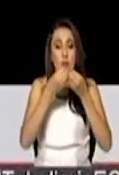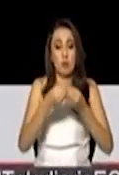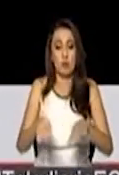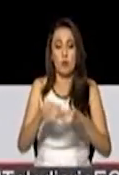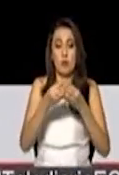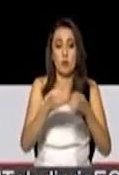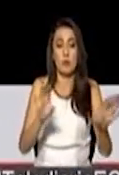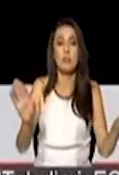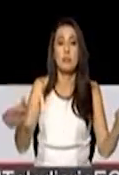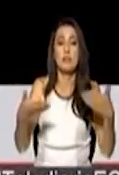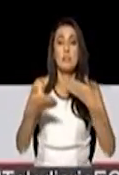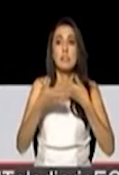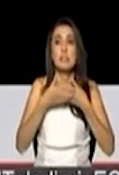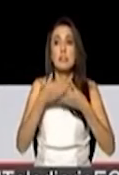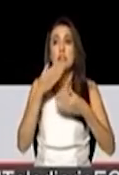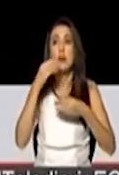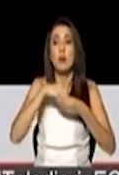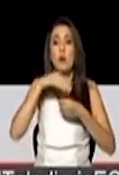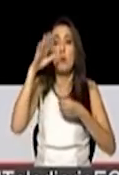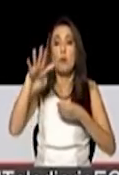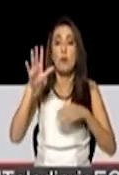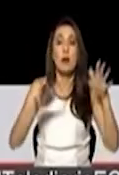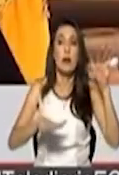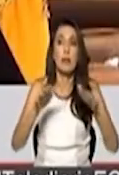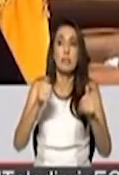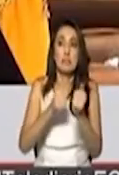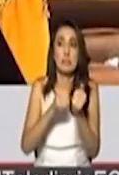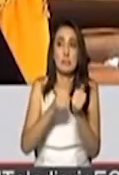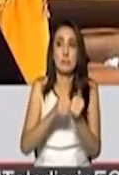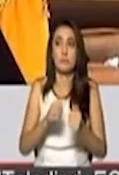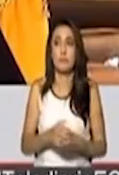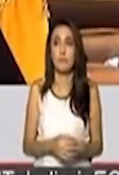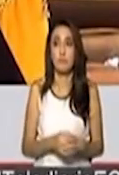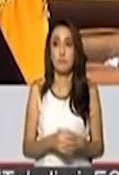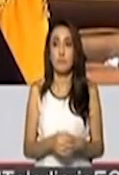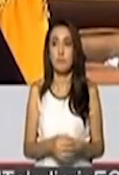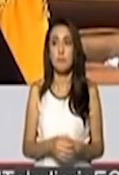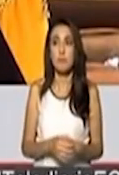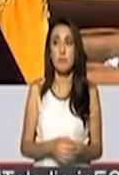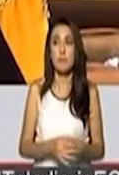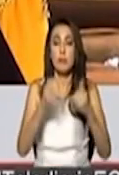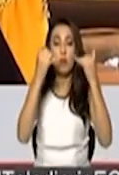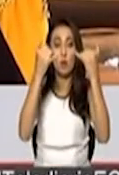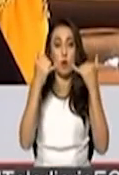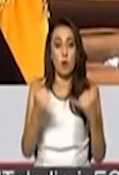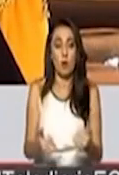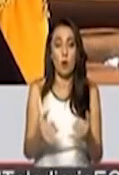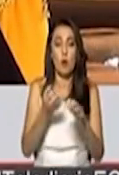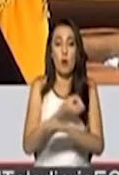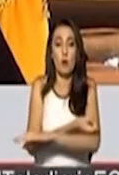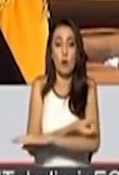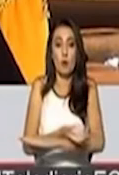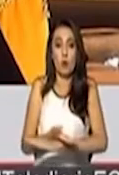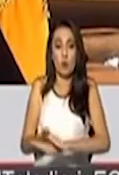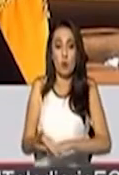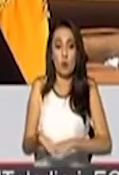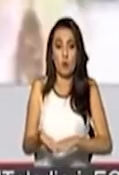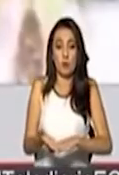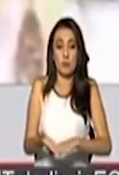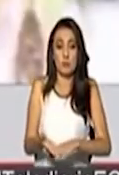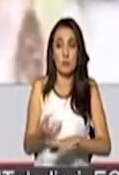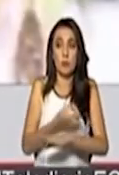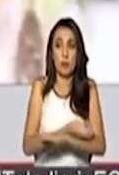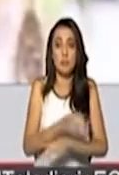cierre de carreteras, los envíos al exterior podrían complicarse. Hoy en día sí hemos recomendado a la mayor parte de fincas el que no operen.